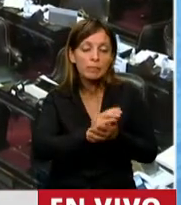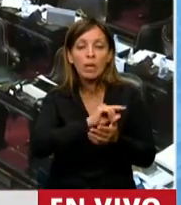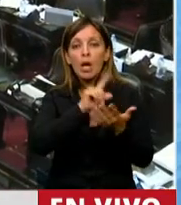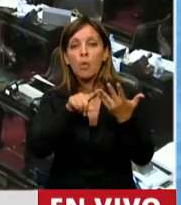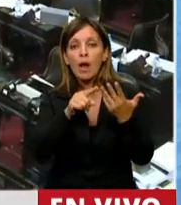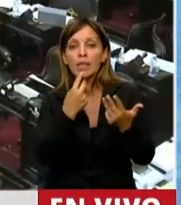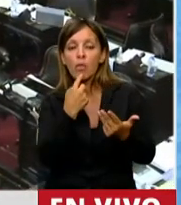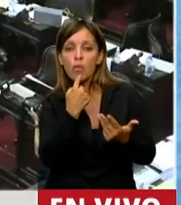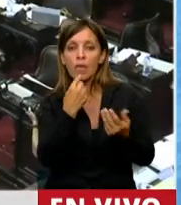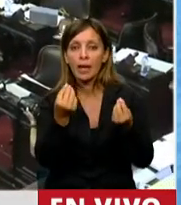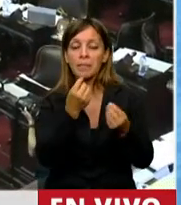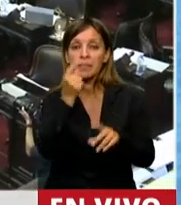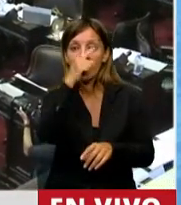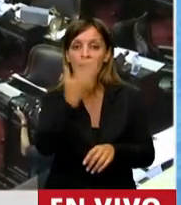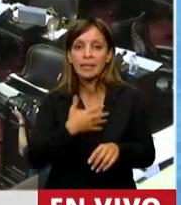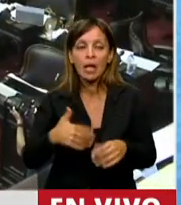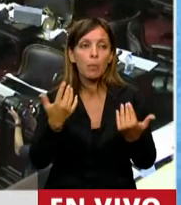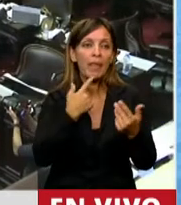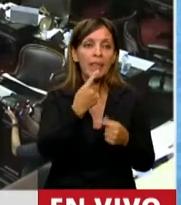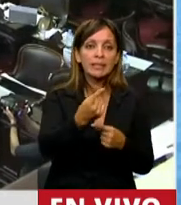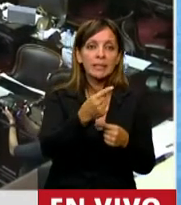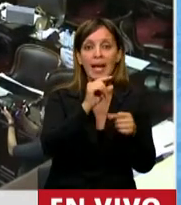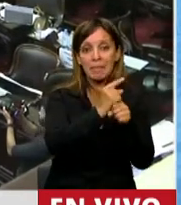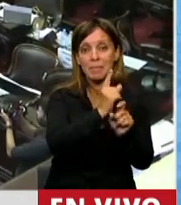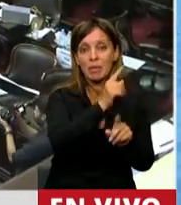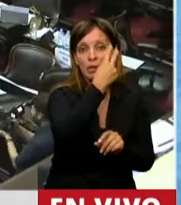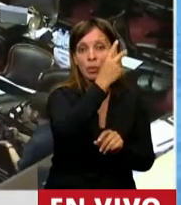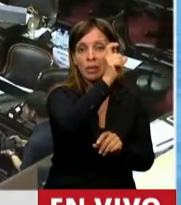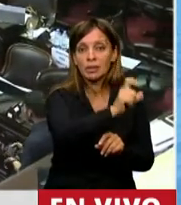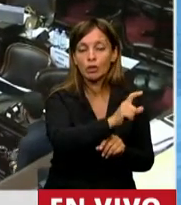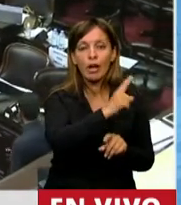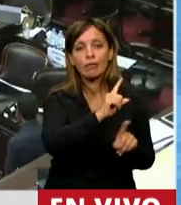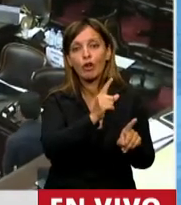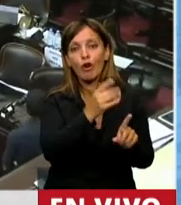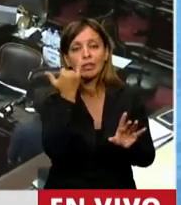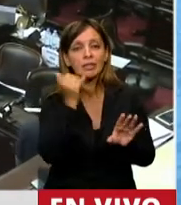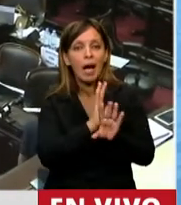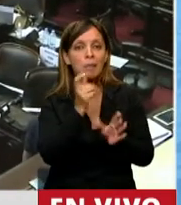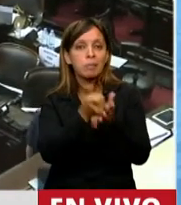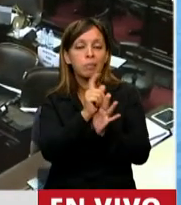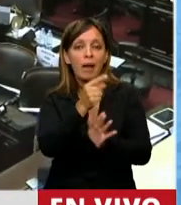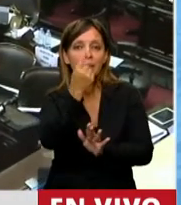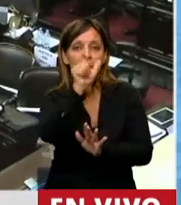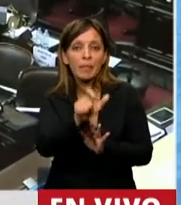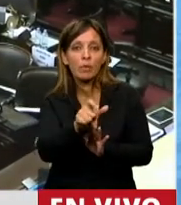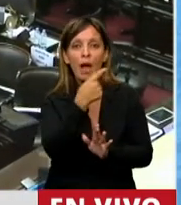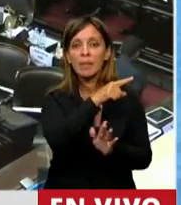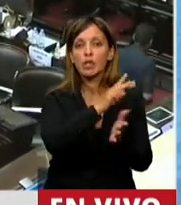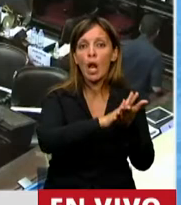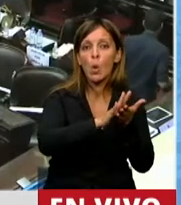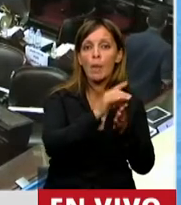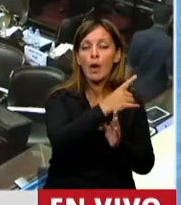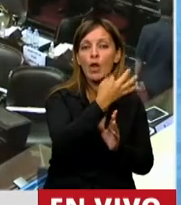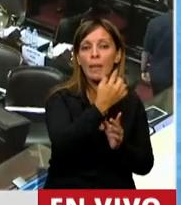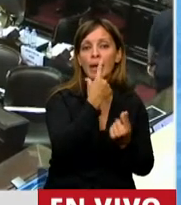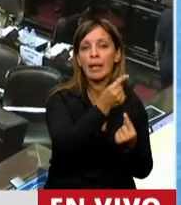el Estado le planteará que ya desinteresó al interesado y que el nuevo legitimado tendrá que reclamar